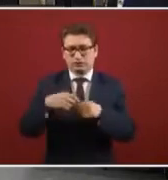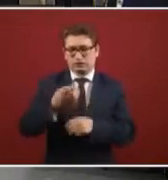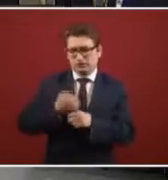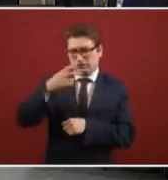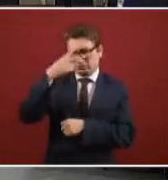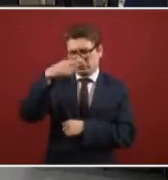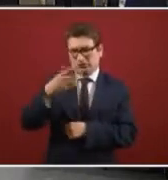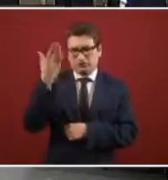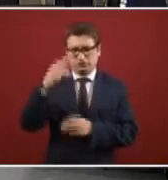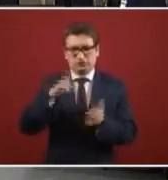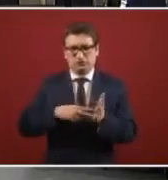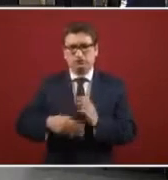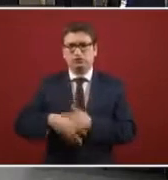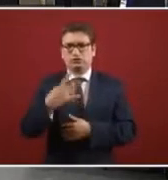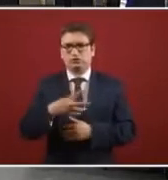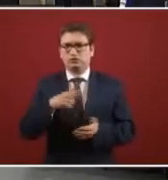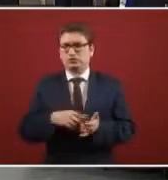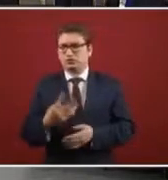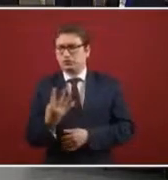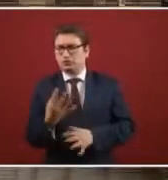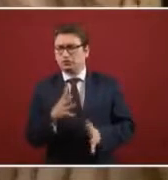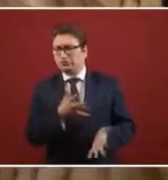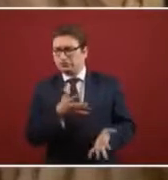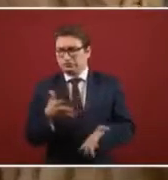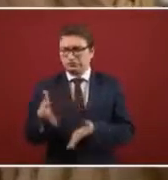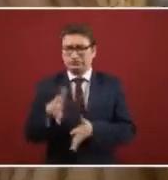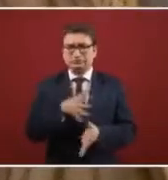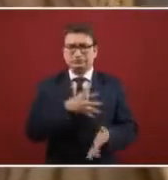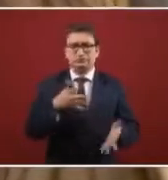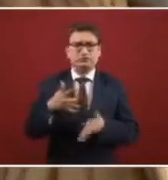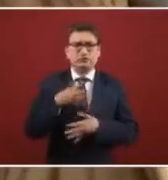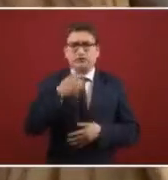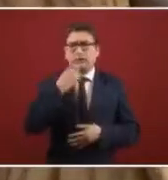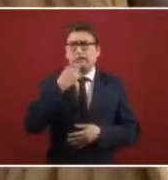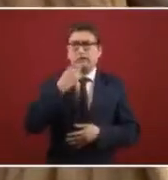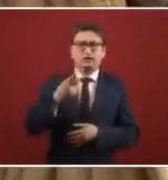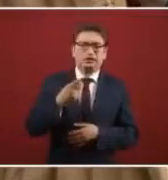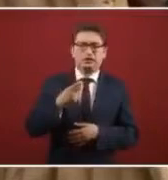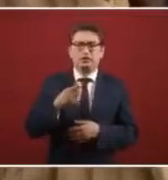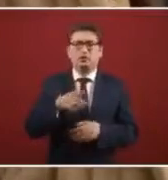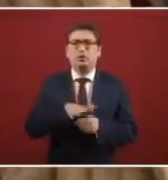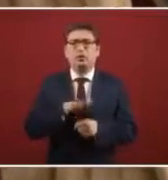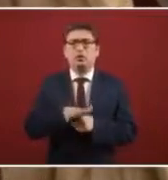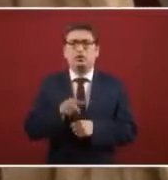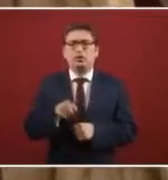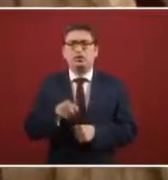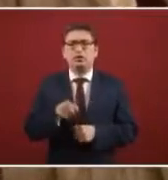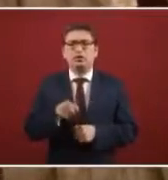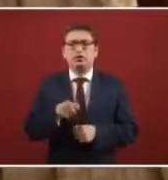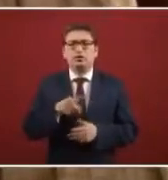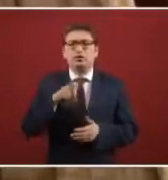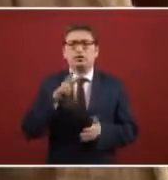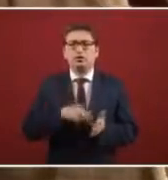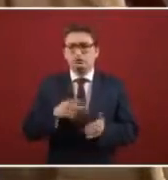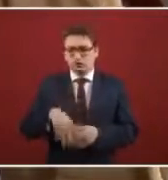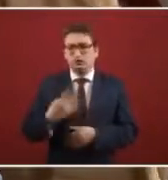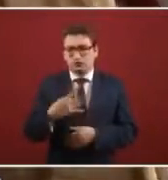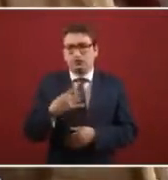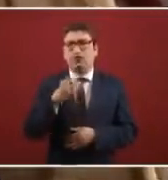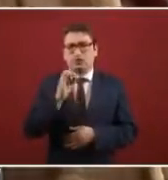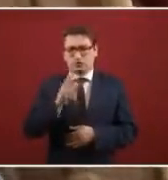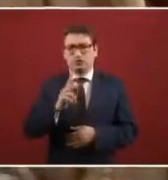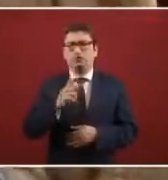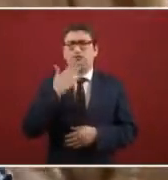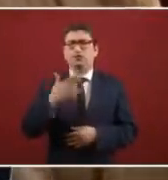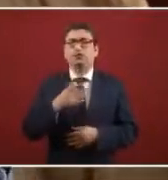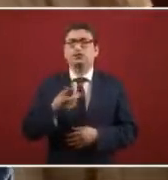en 2014-2004, porque por ahí dijo los 2 años. ¿Fue en qué año? Fue en 2014, ok. Si nos